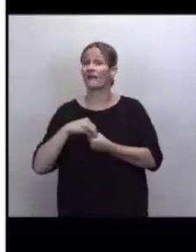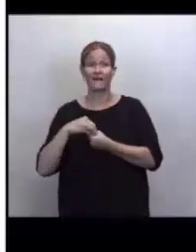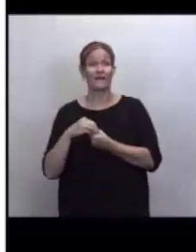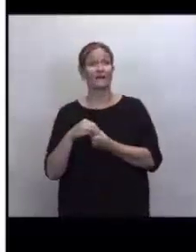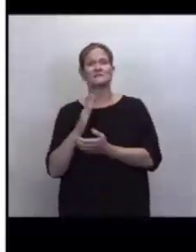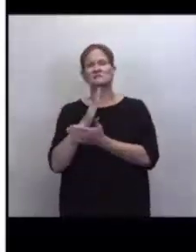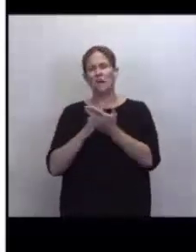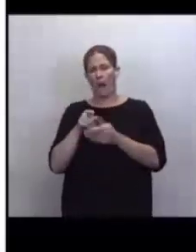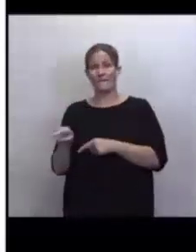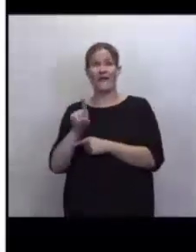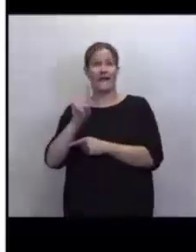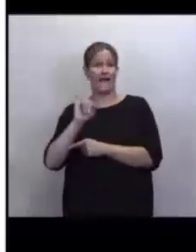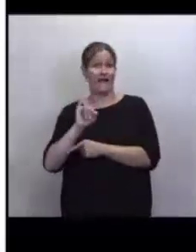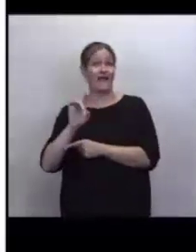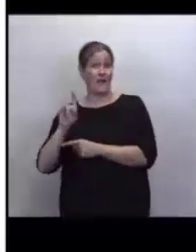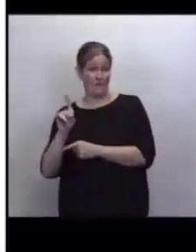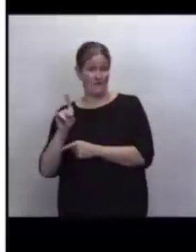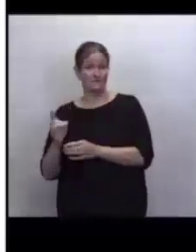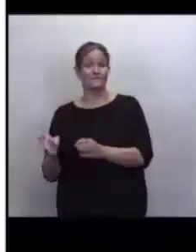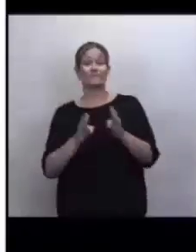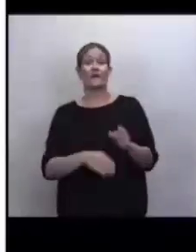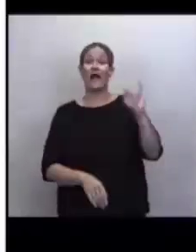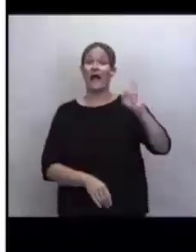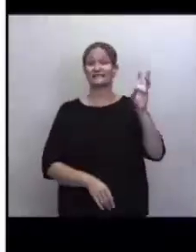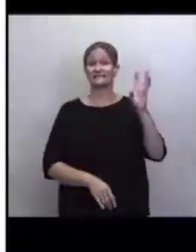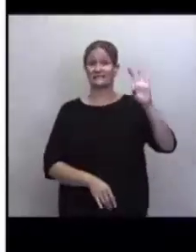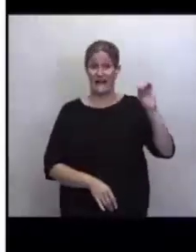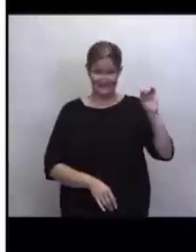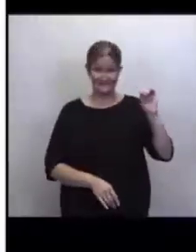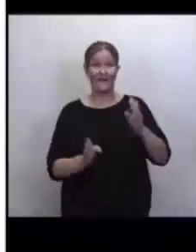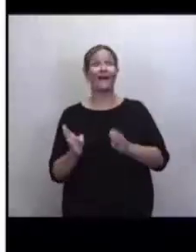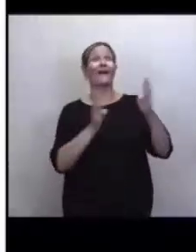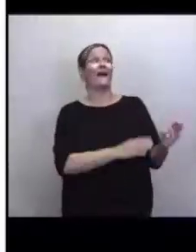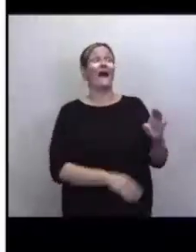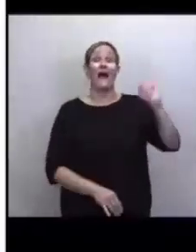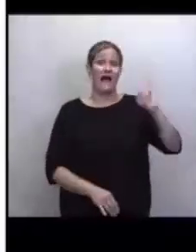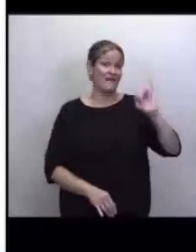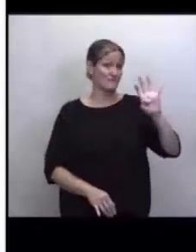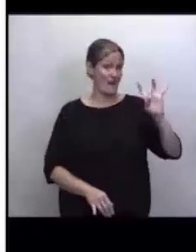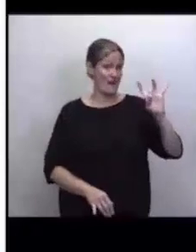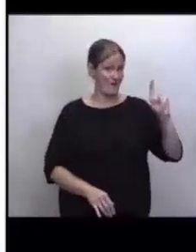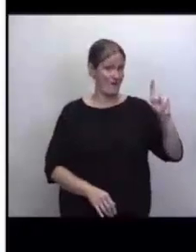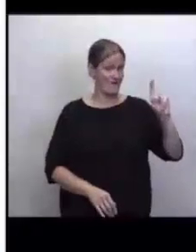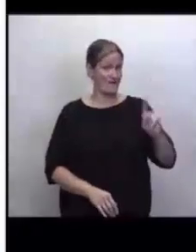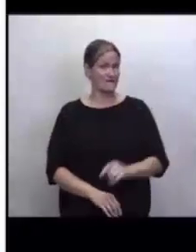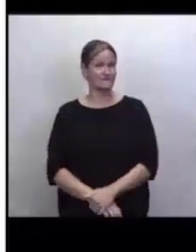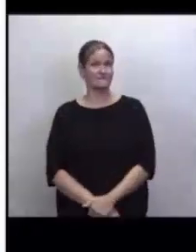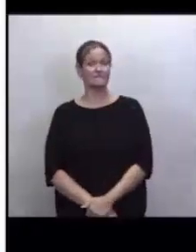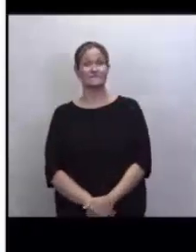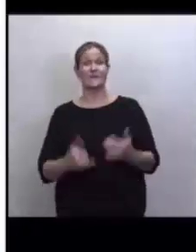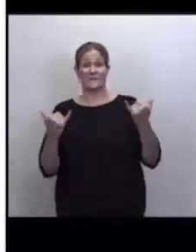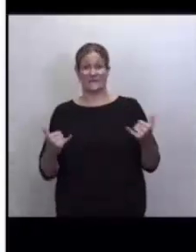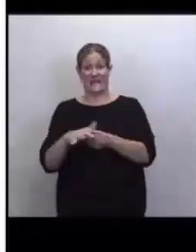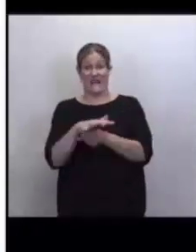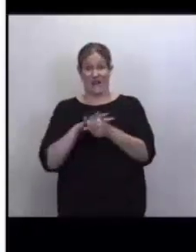E incluye porciones de la I-81, I-690 y la I-481.